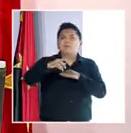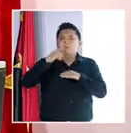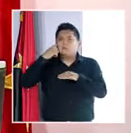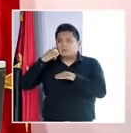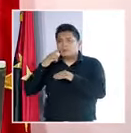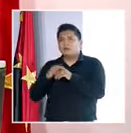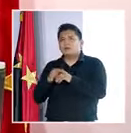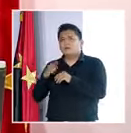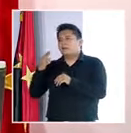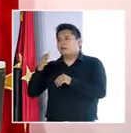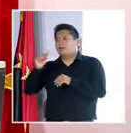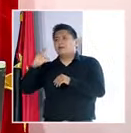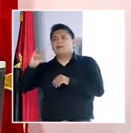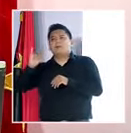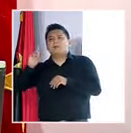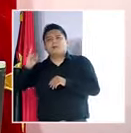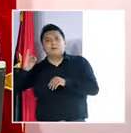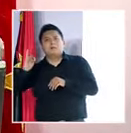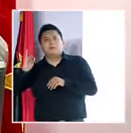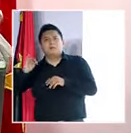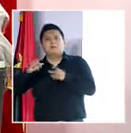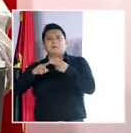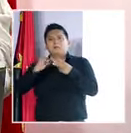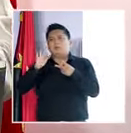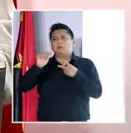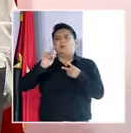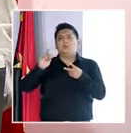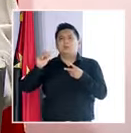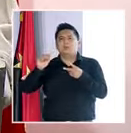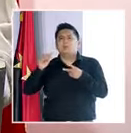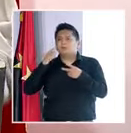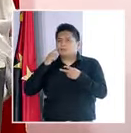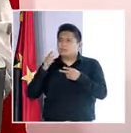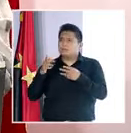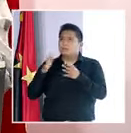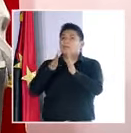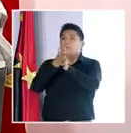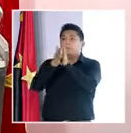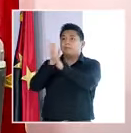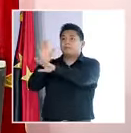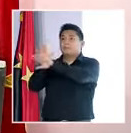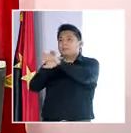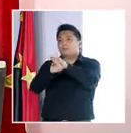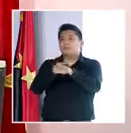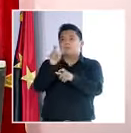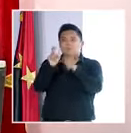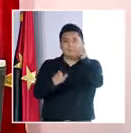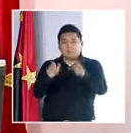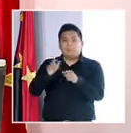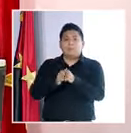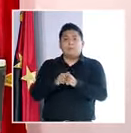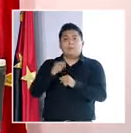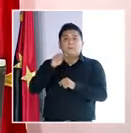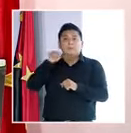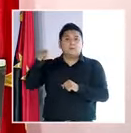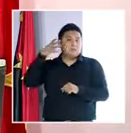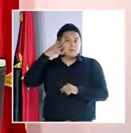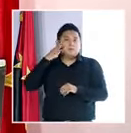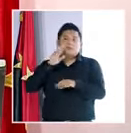Calixto. Pero debo decirle a los nortesantanderianos y especialmente a las comunidades y a las organizaciones